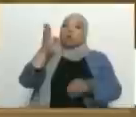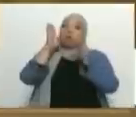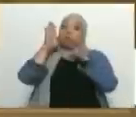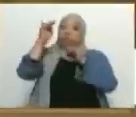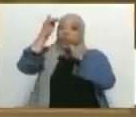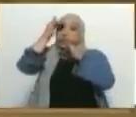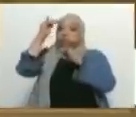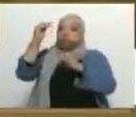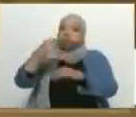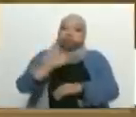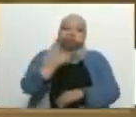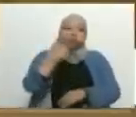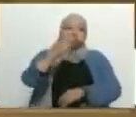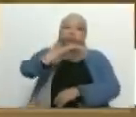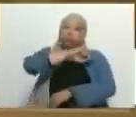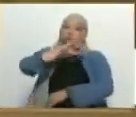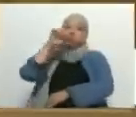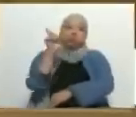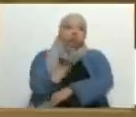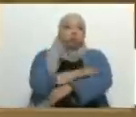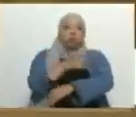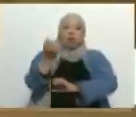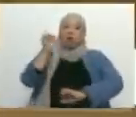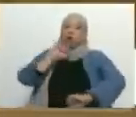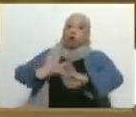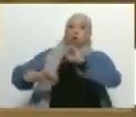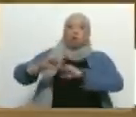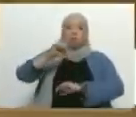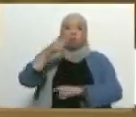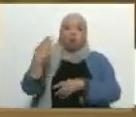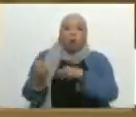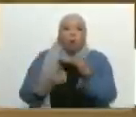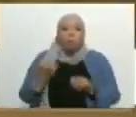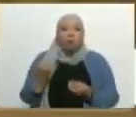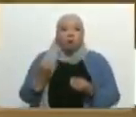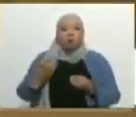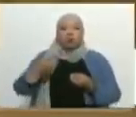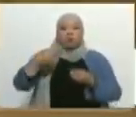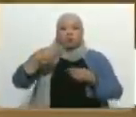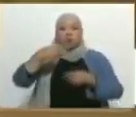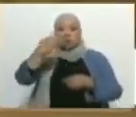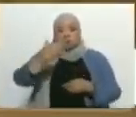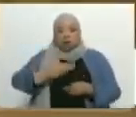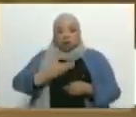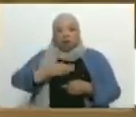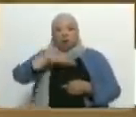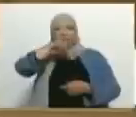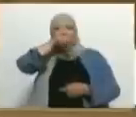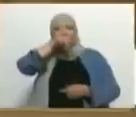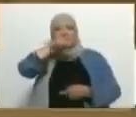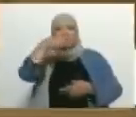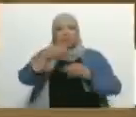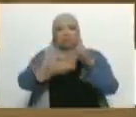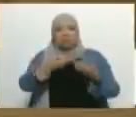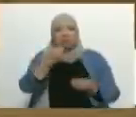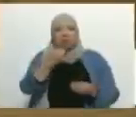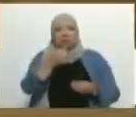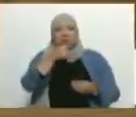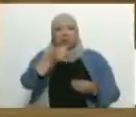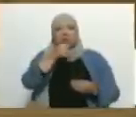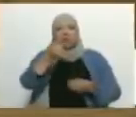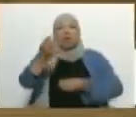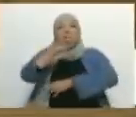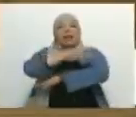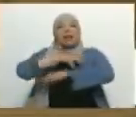levantar la voz con mucha fuerza en repudio a las declaraciones del alcalde del